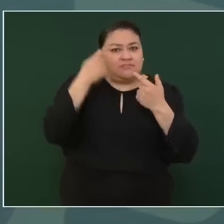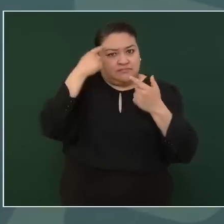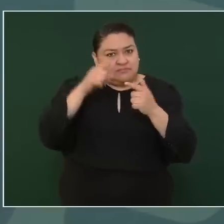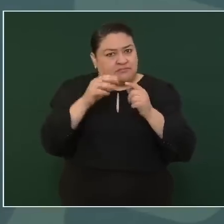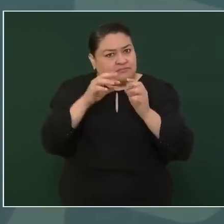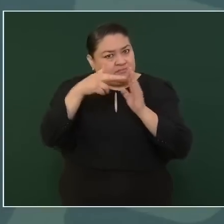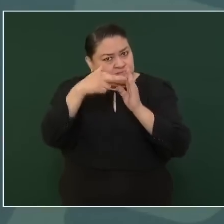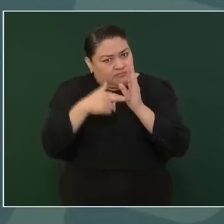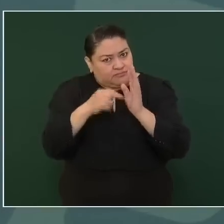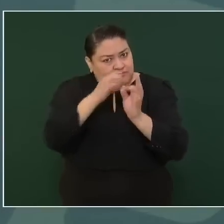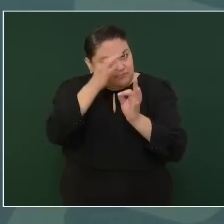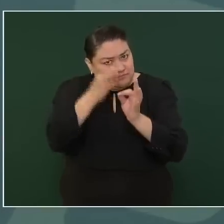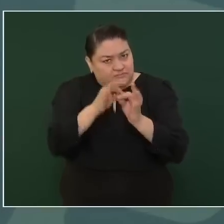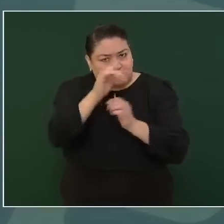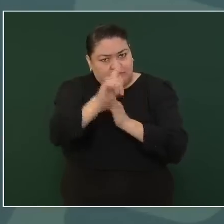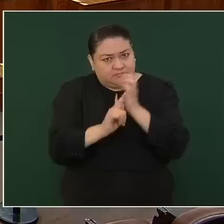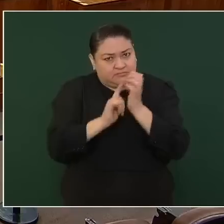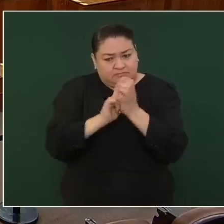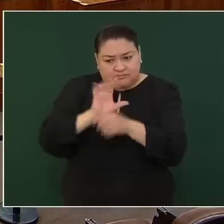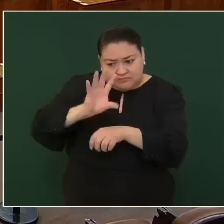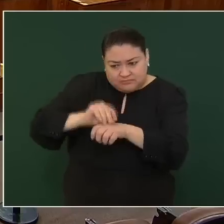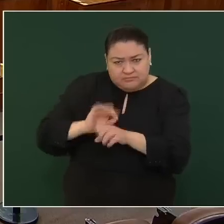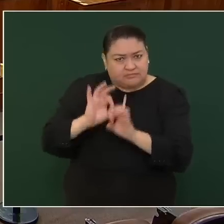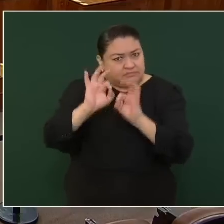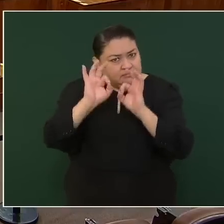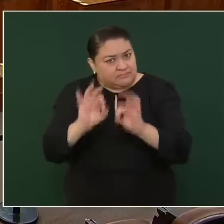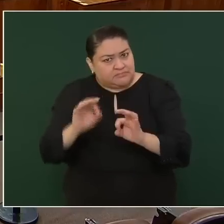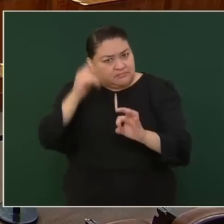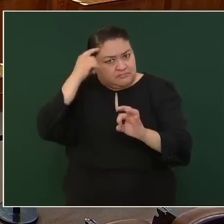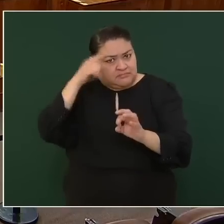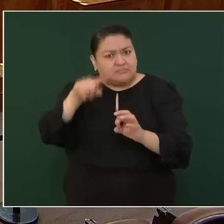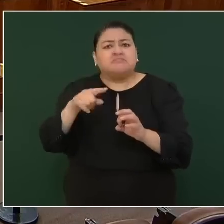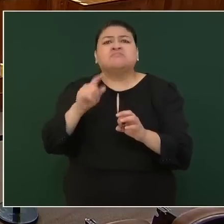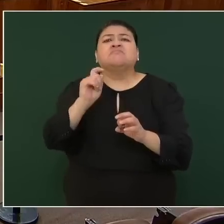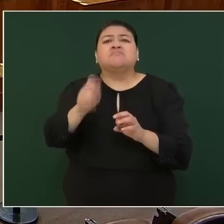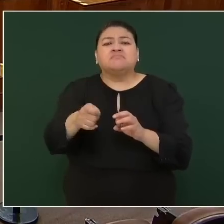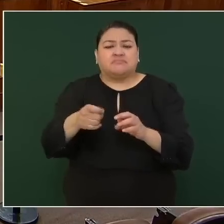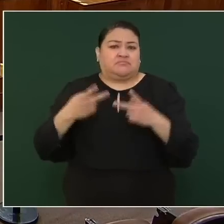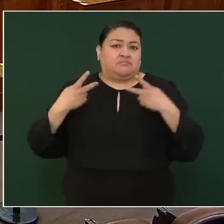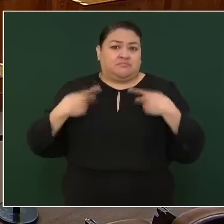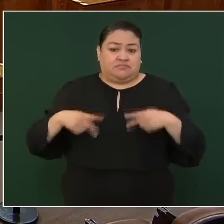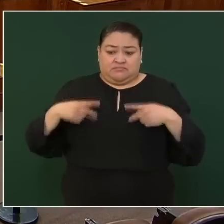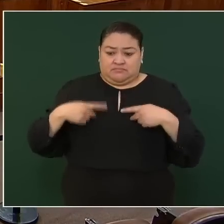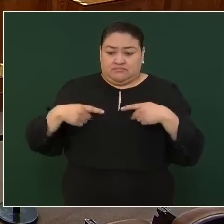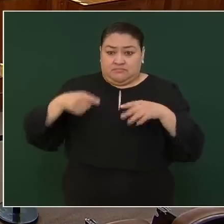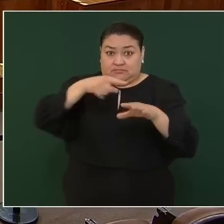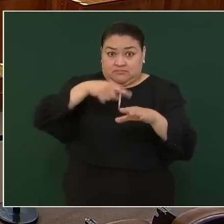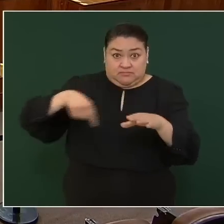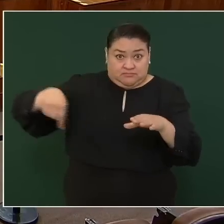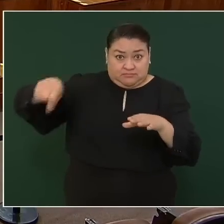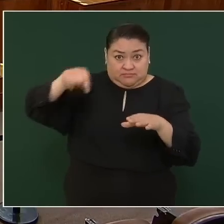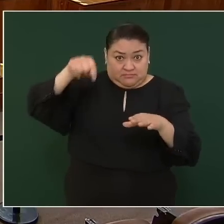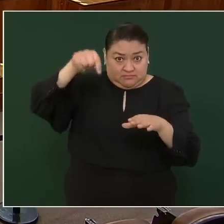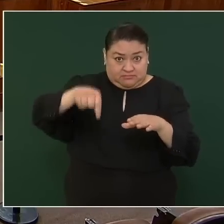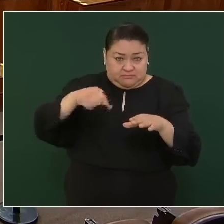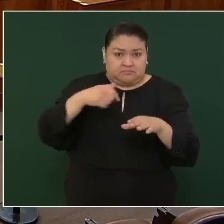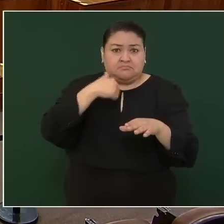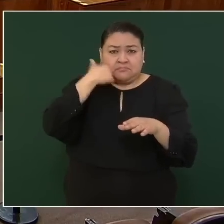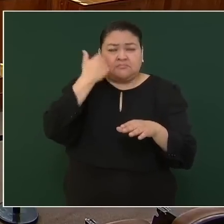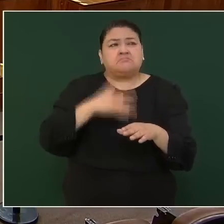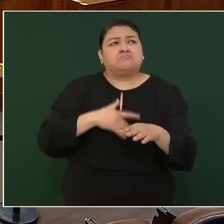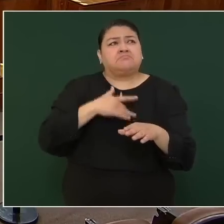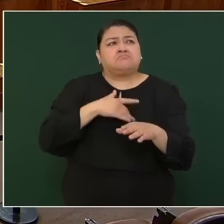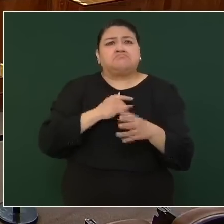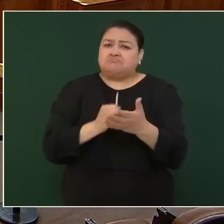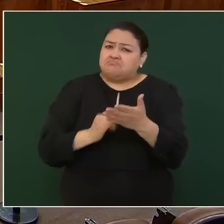regulares, legales, documentadas, para las personas que resuelven, deciden